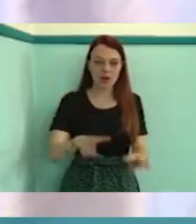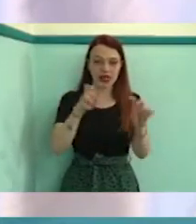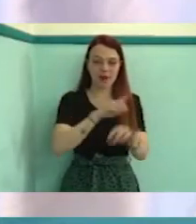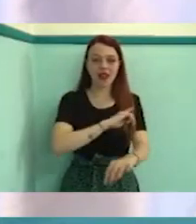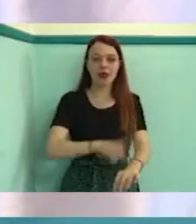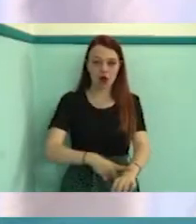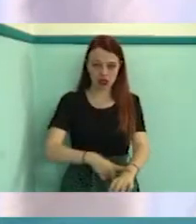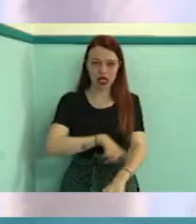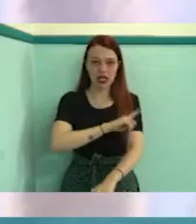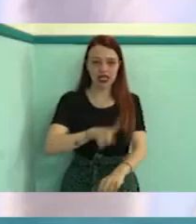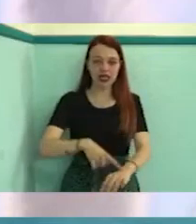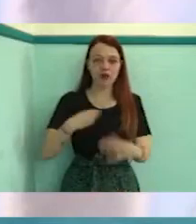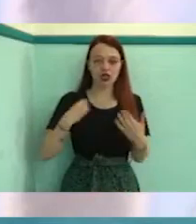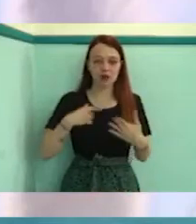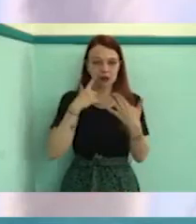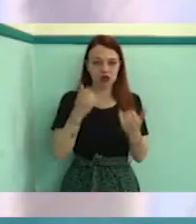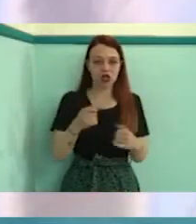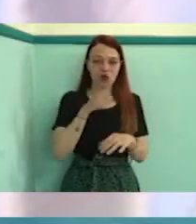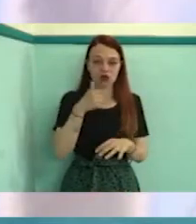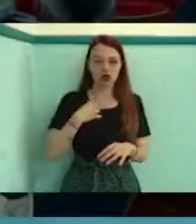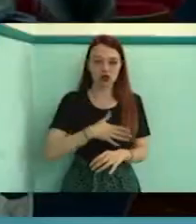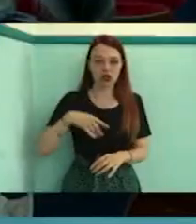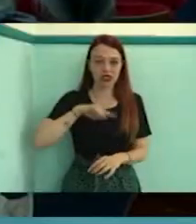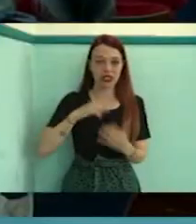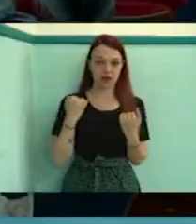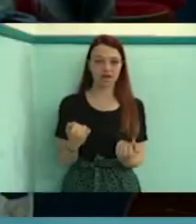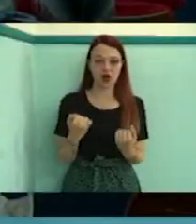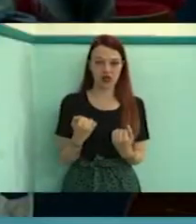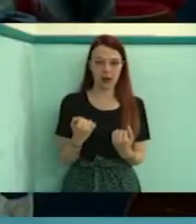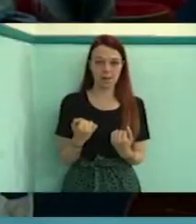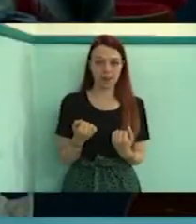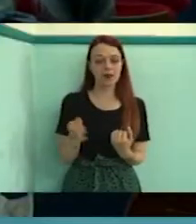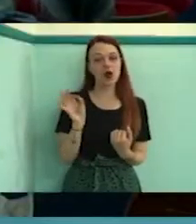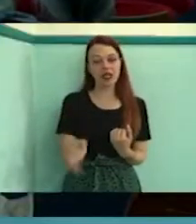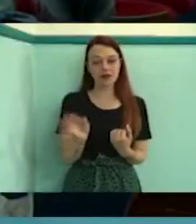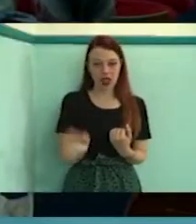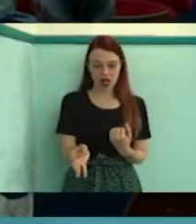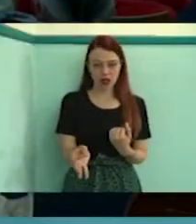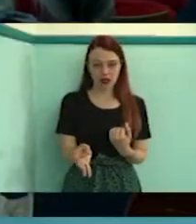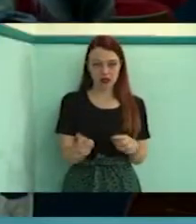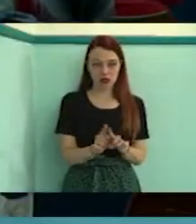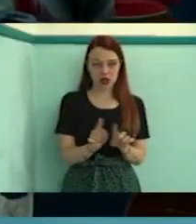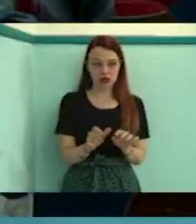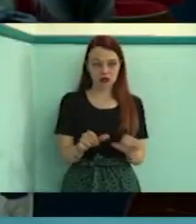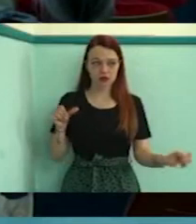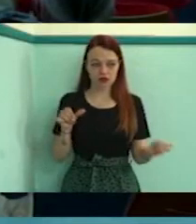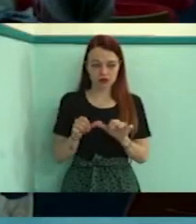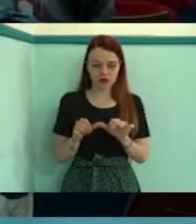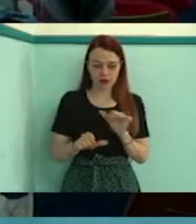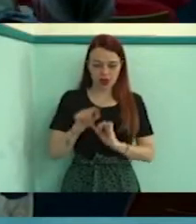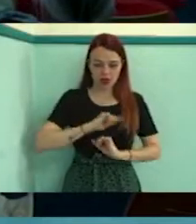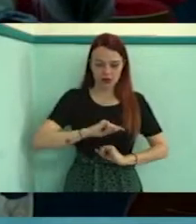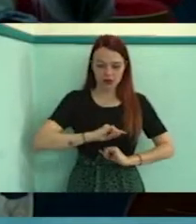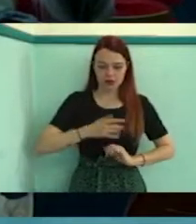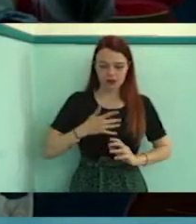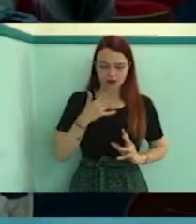deporte desde la salud y desde sentirme fuerte pero sí es cierto que siempre estoy tentada O sea me queda